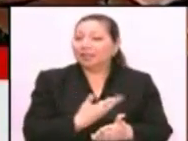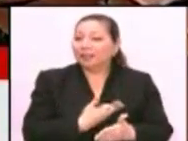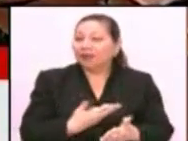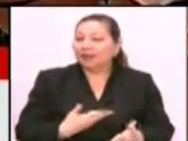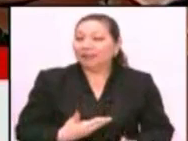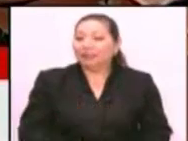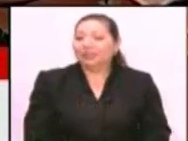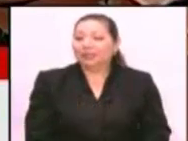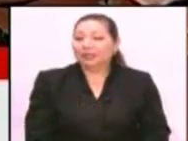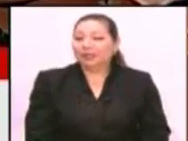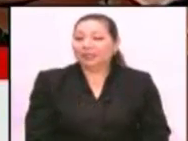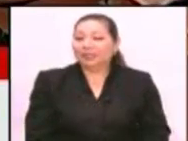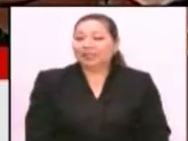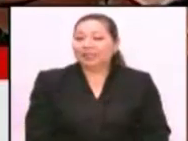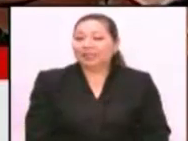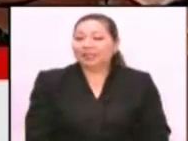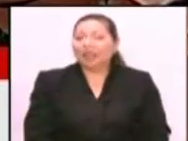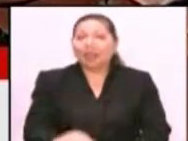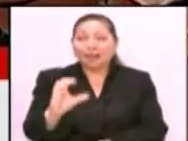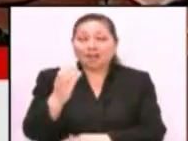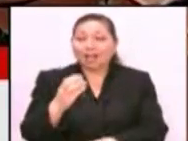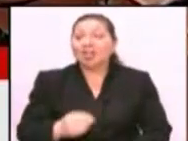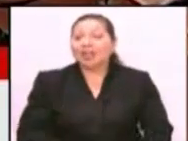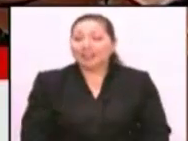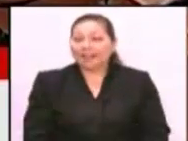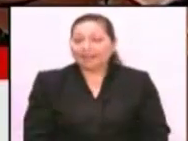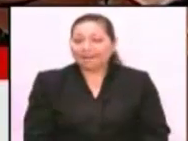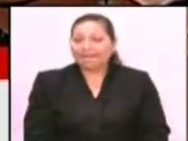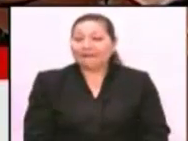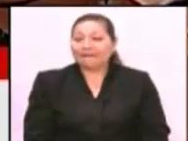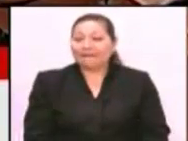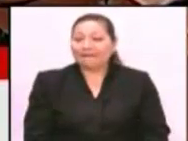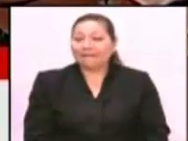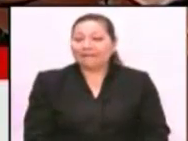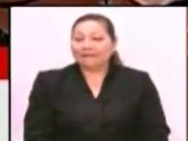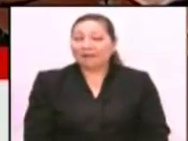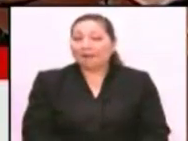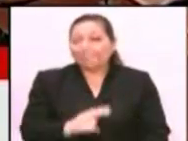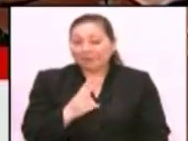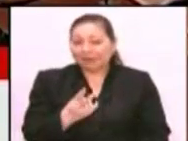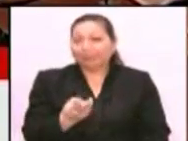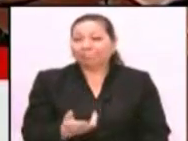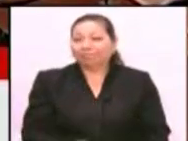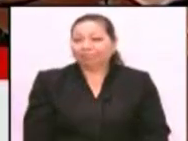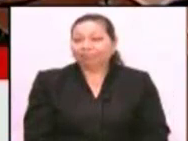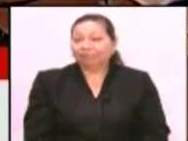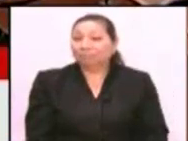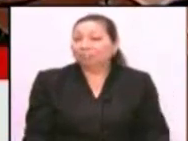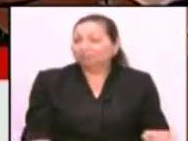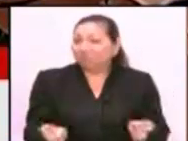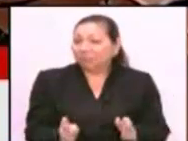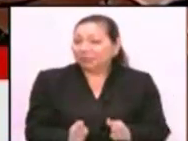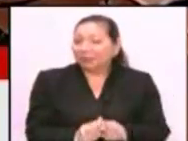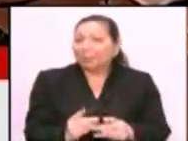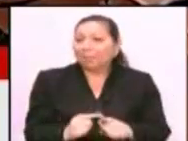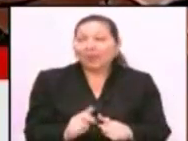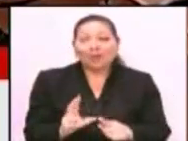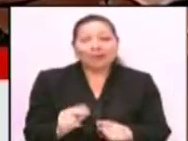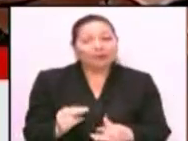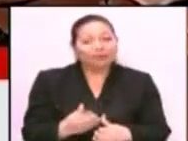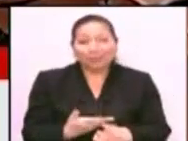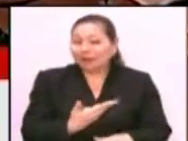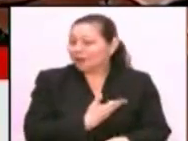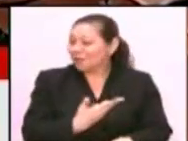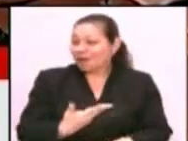es en Colombia. ¿Okay? En la siguiente, en Perú hubo uno muy pequeño, un piloto, pero no participó